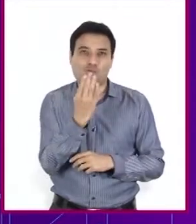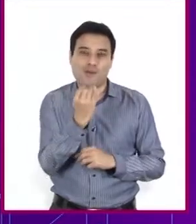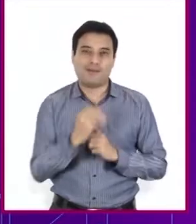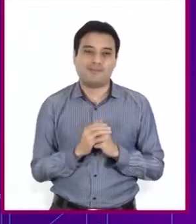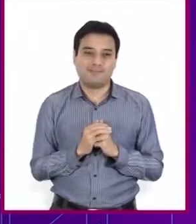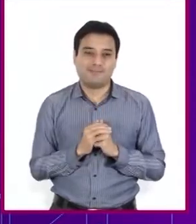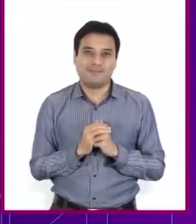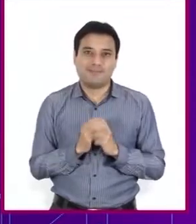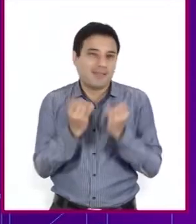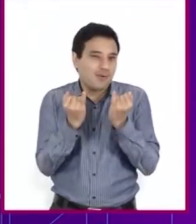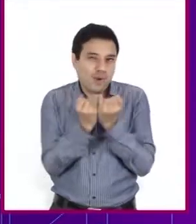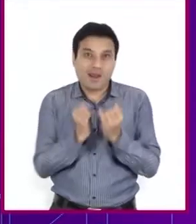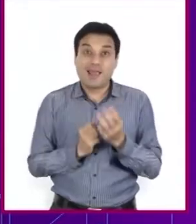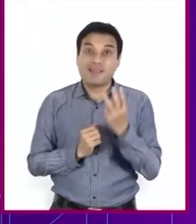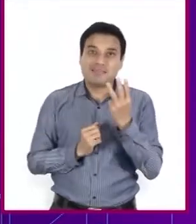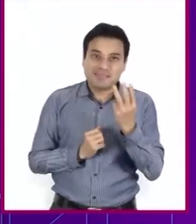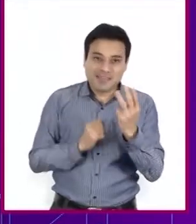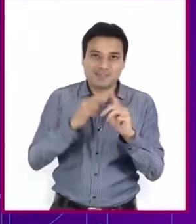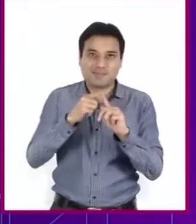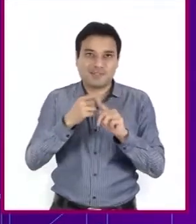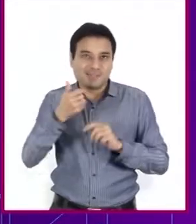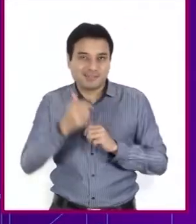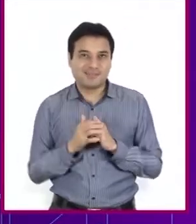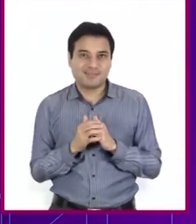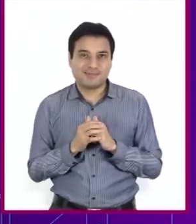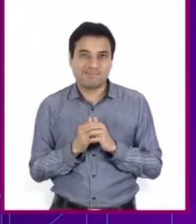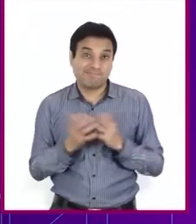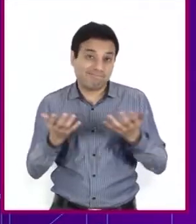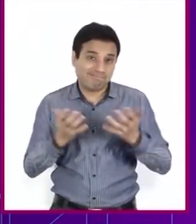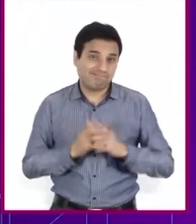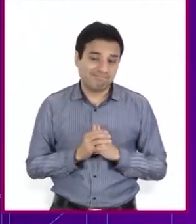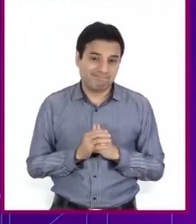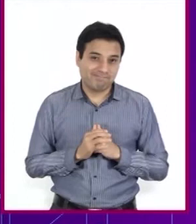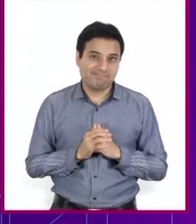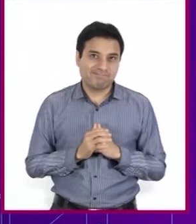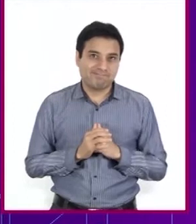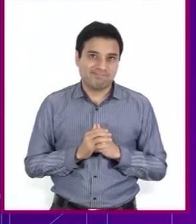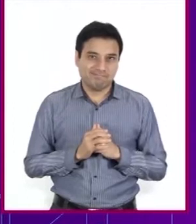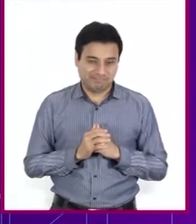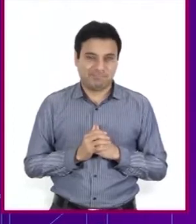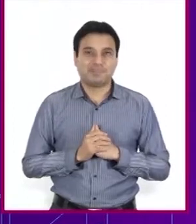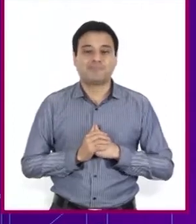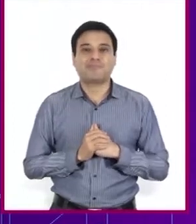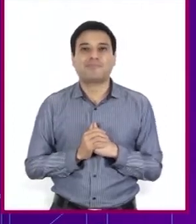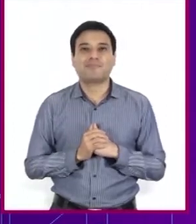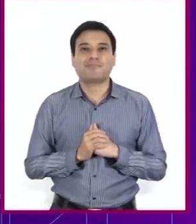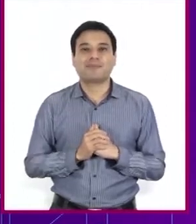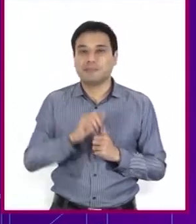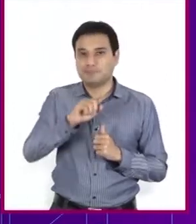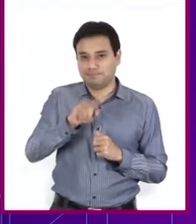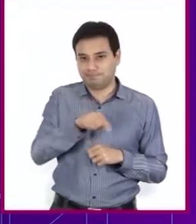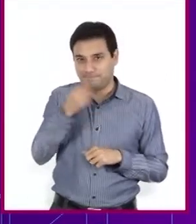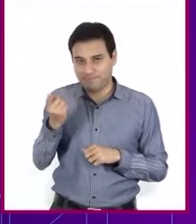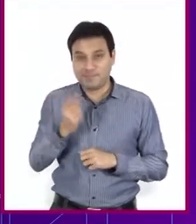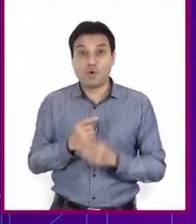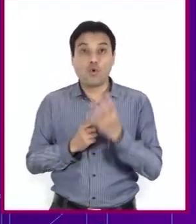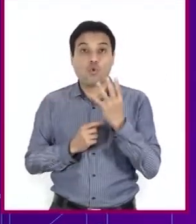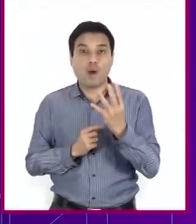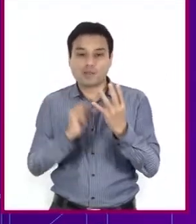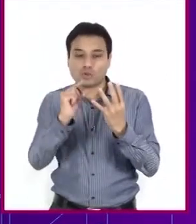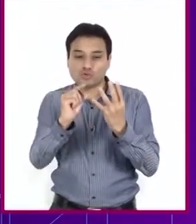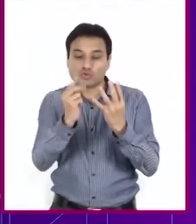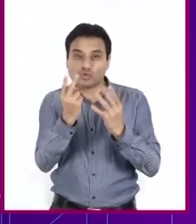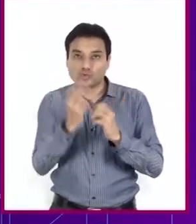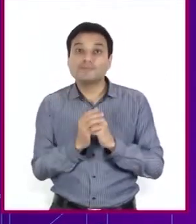a 3 más 6. Dos números triangulares consecutivos, 4 al cuadrado es